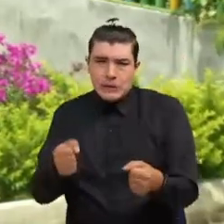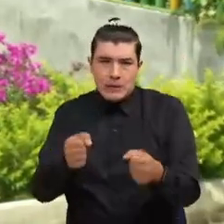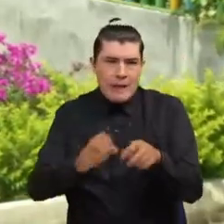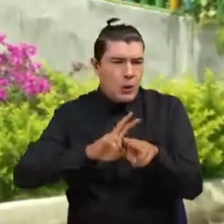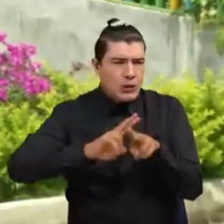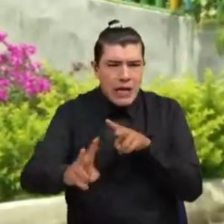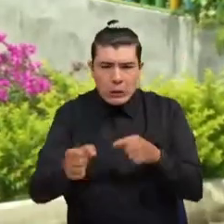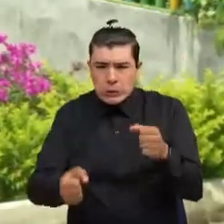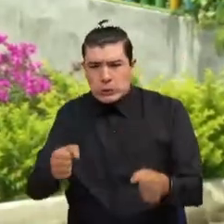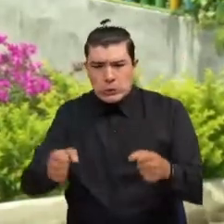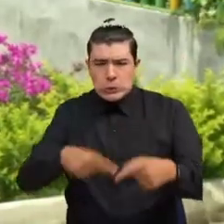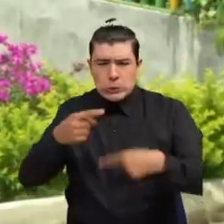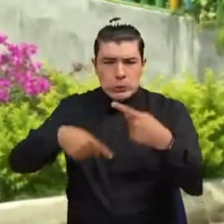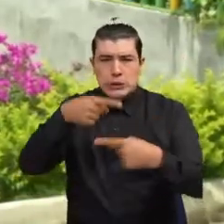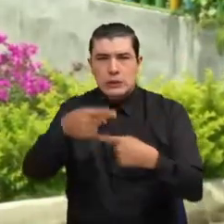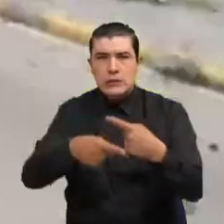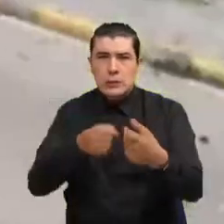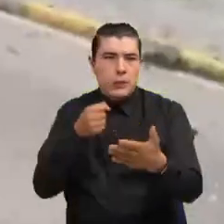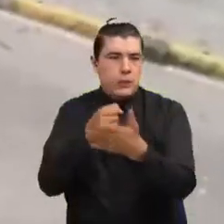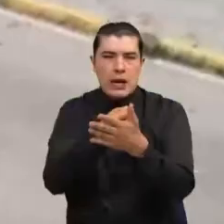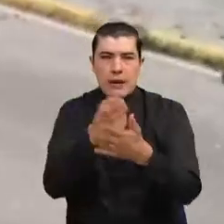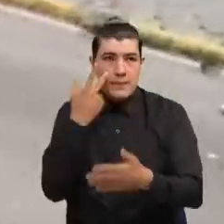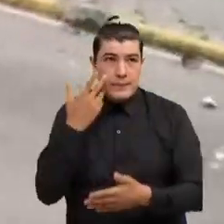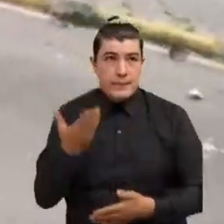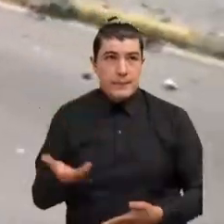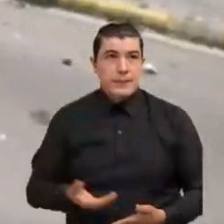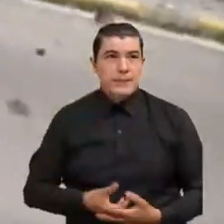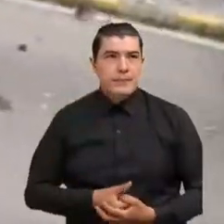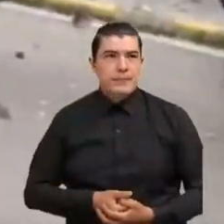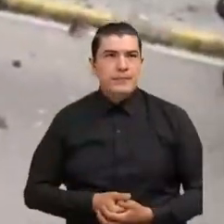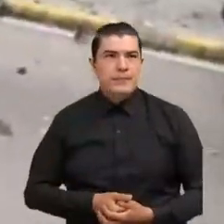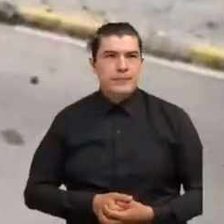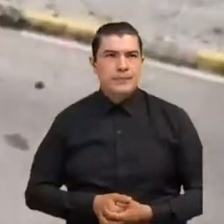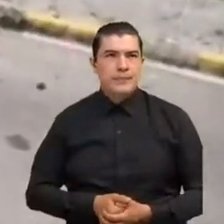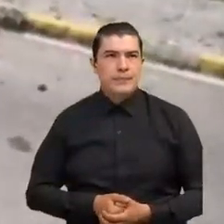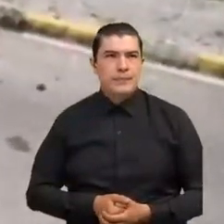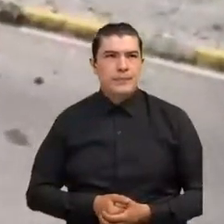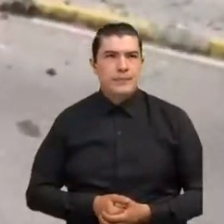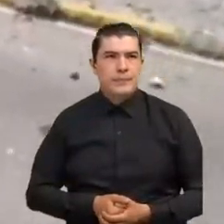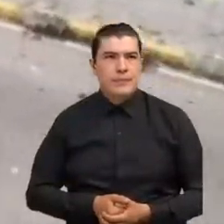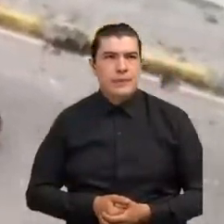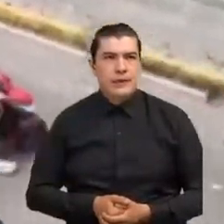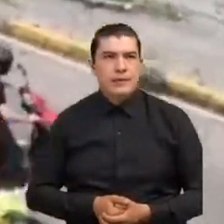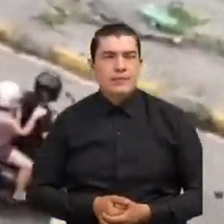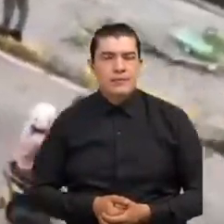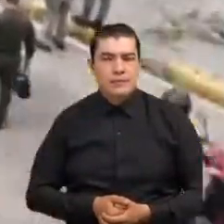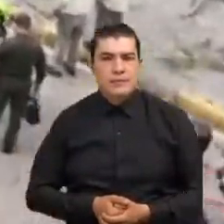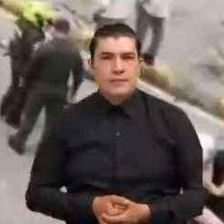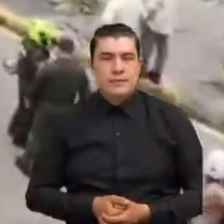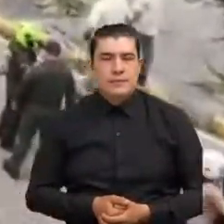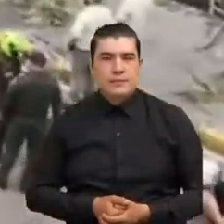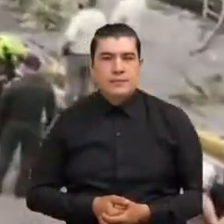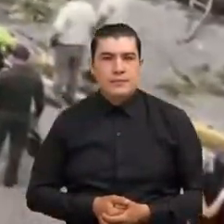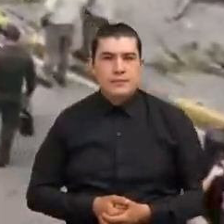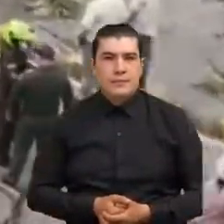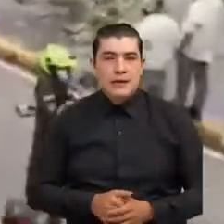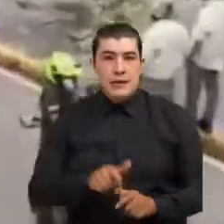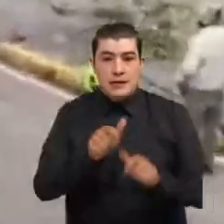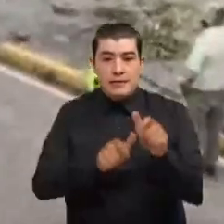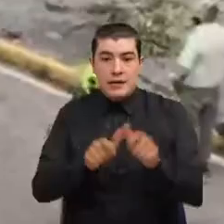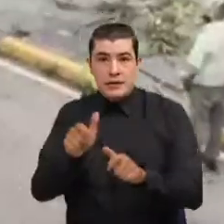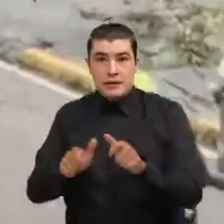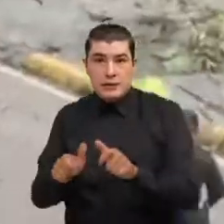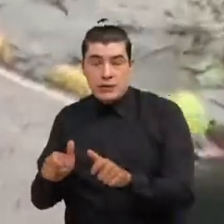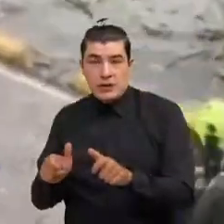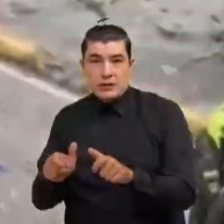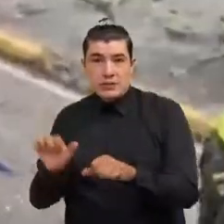las autoridades. Este video muestra los instantes de pánico que vivieron los conductores que transitan por la autopista